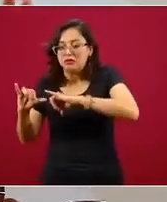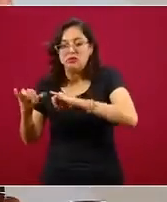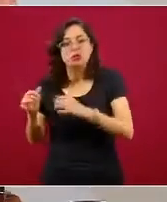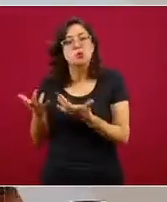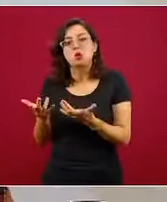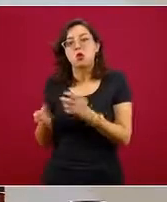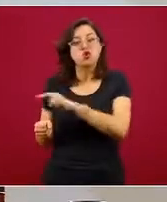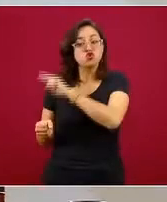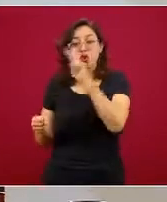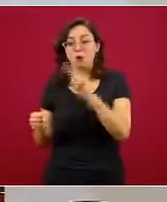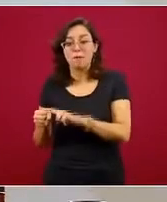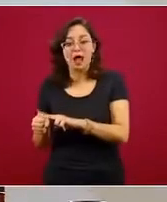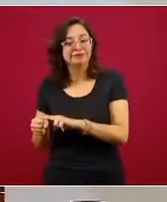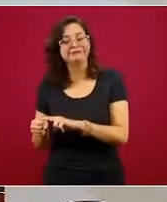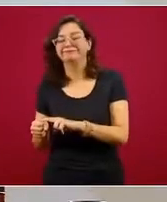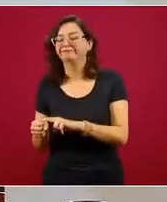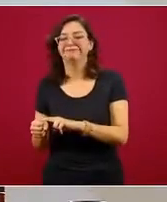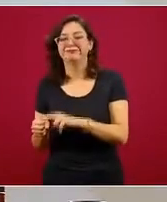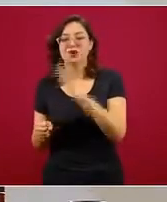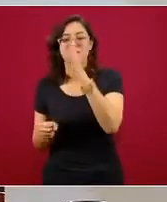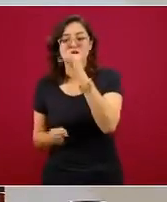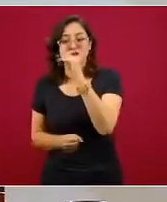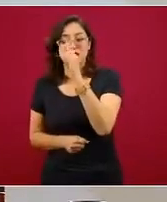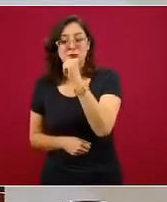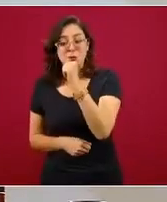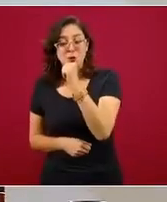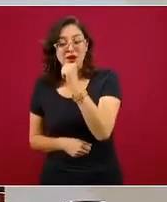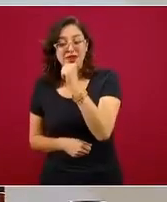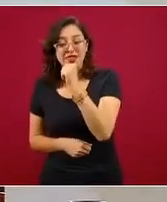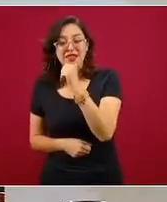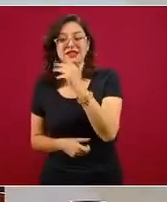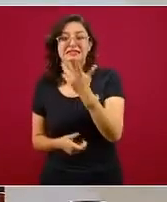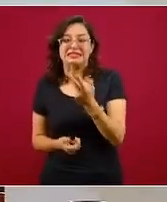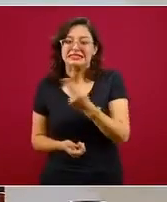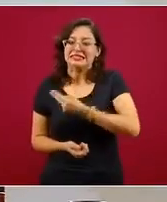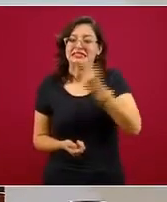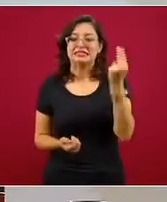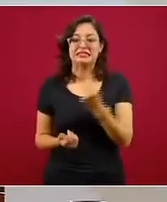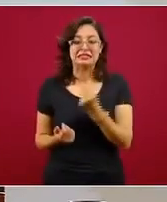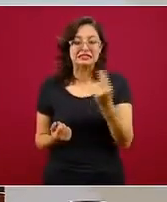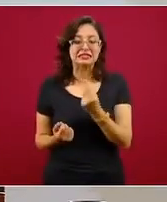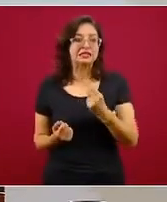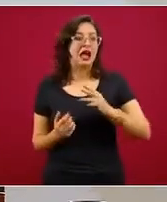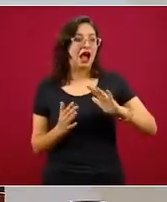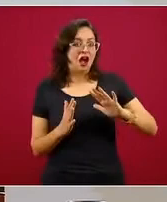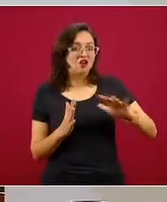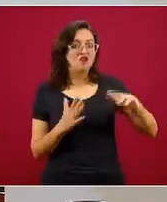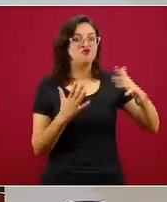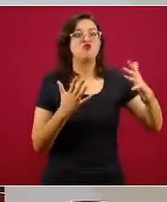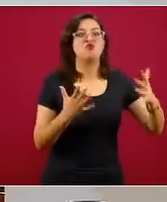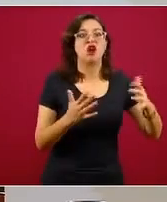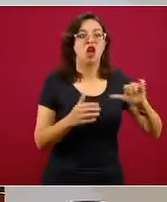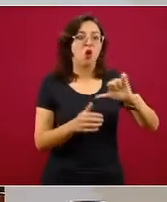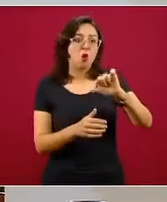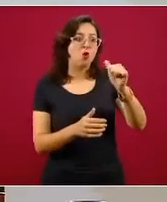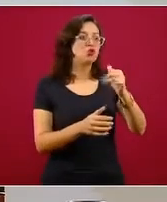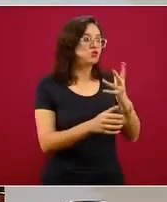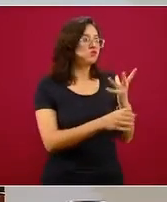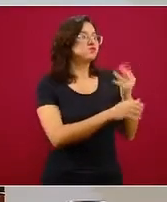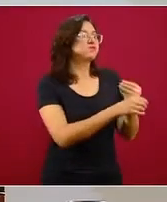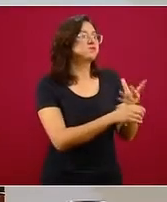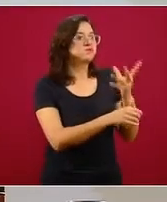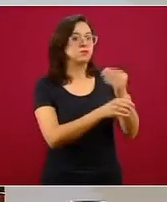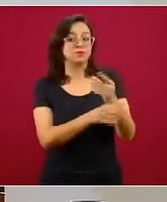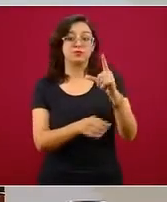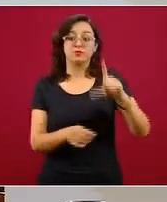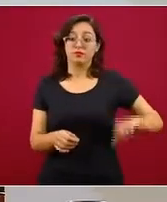ordinario y justamente como lo estamos identificando con el programa que acaba de anunciar el gobierno de la Ciudad de México